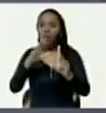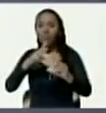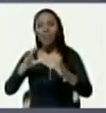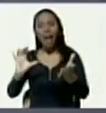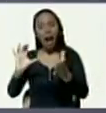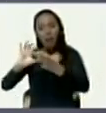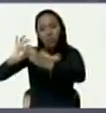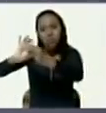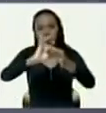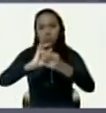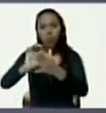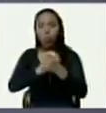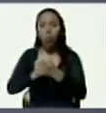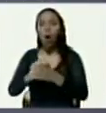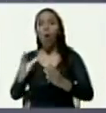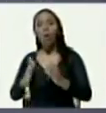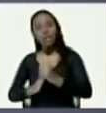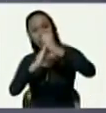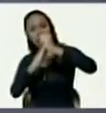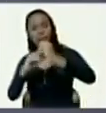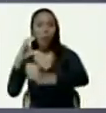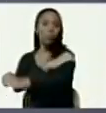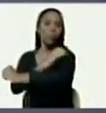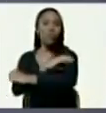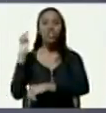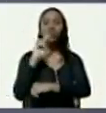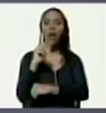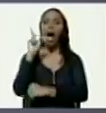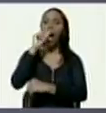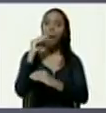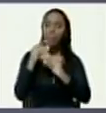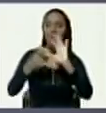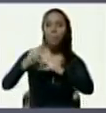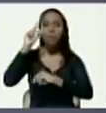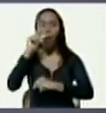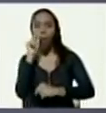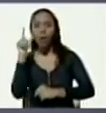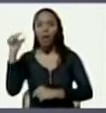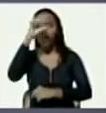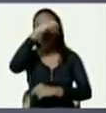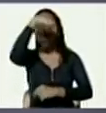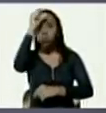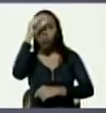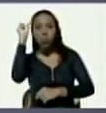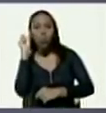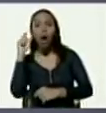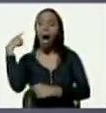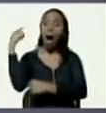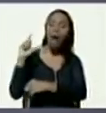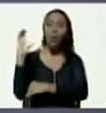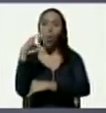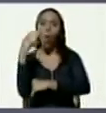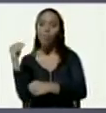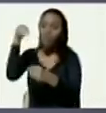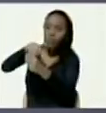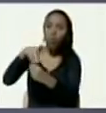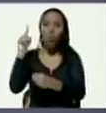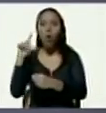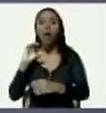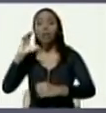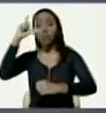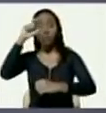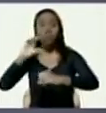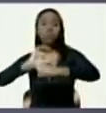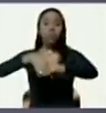dirigentes de la oposición venezolana? Hablo también de Carlos Vecchio, el señor Julio Borges, que está en Colombia, y decía también Jorge Rodríguez,